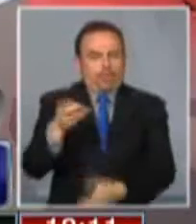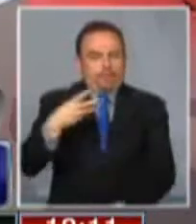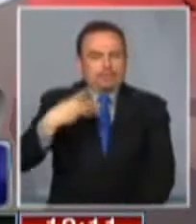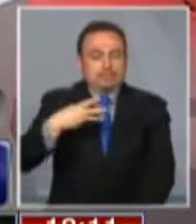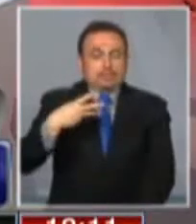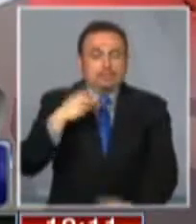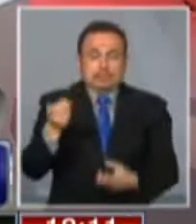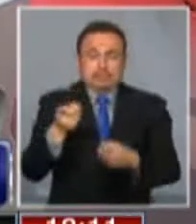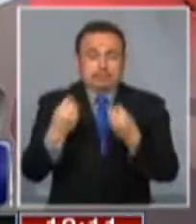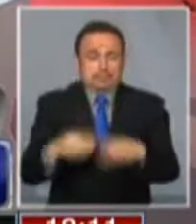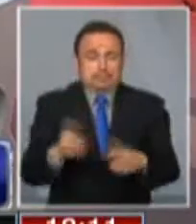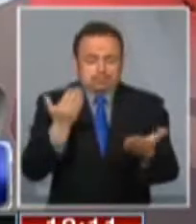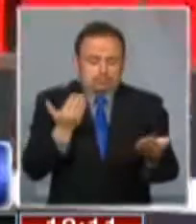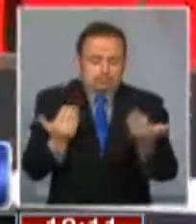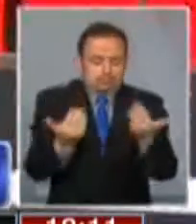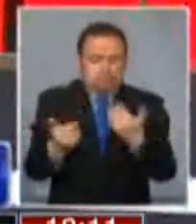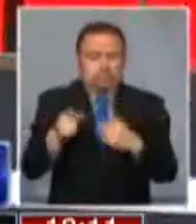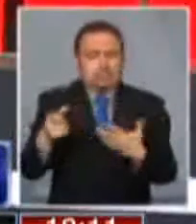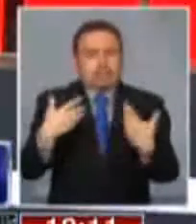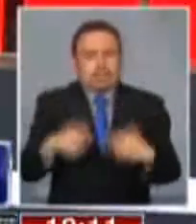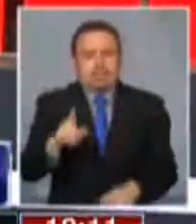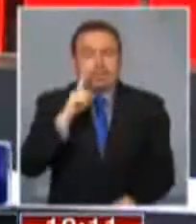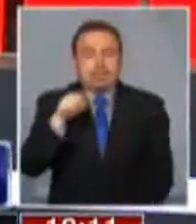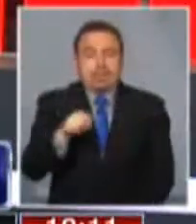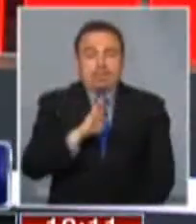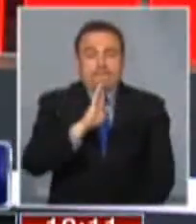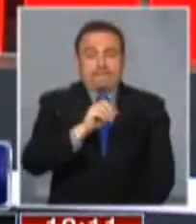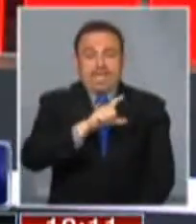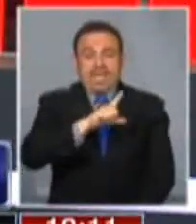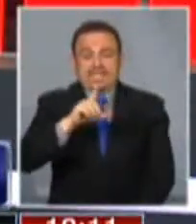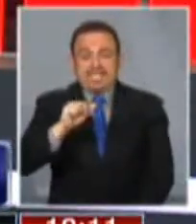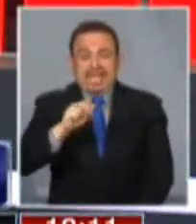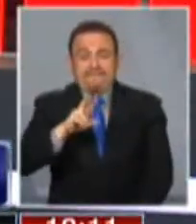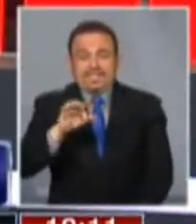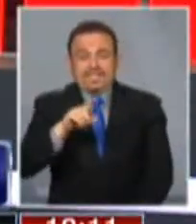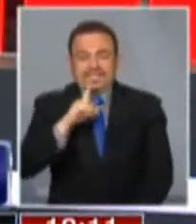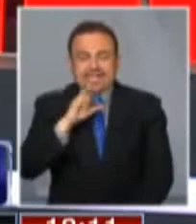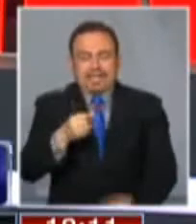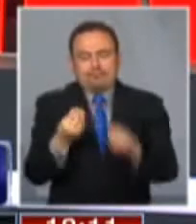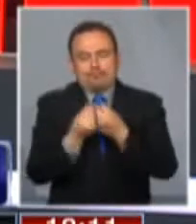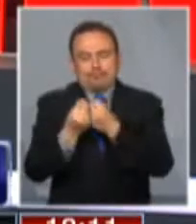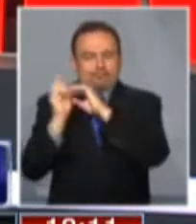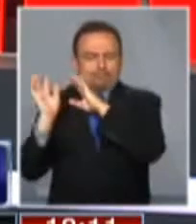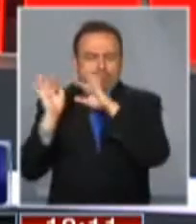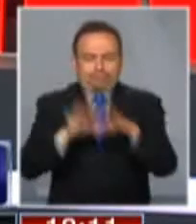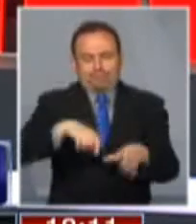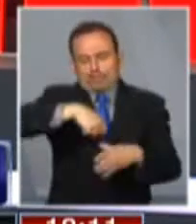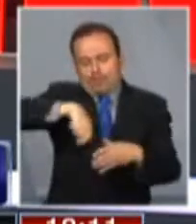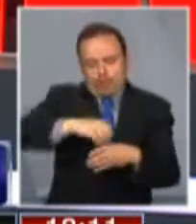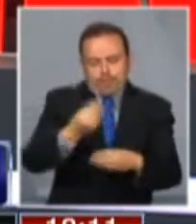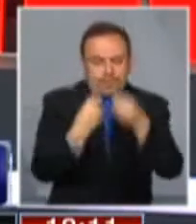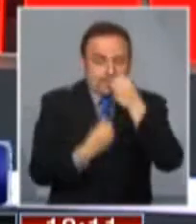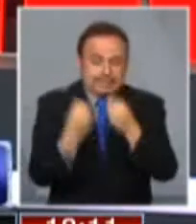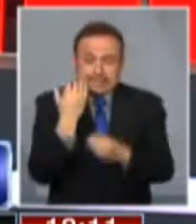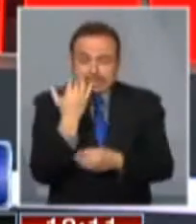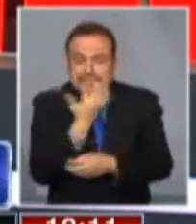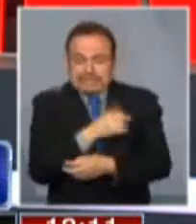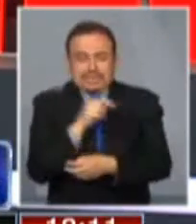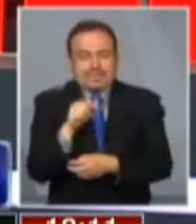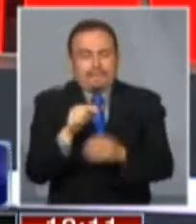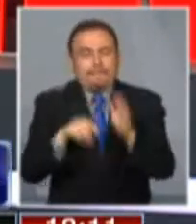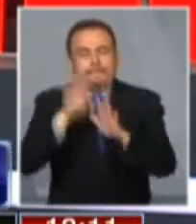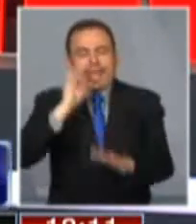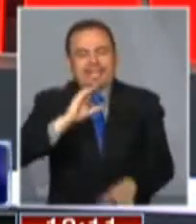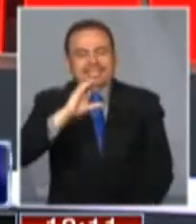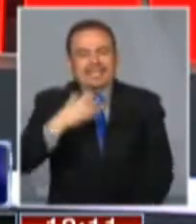y ustedes ya tienen un balance. Bellavista es sin duda uno de los polos turísticos, gastronómicos más